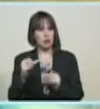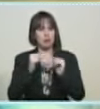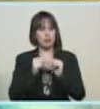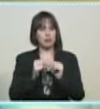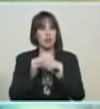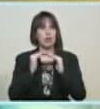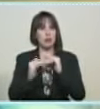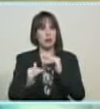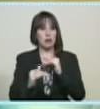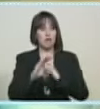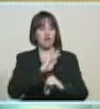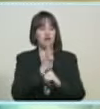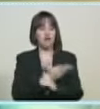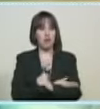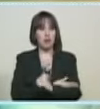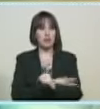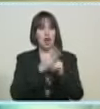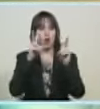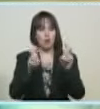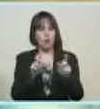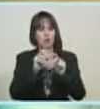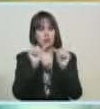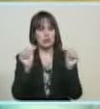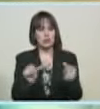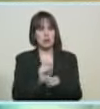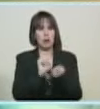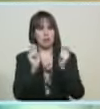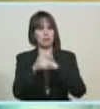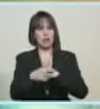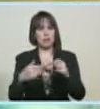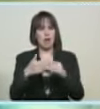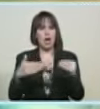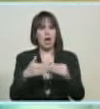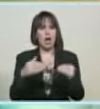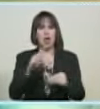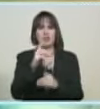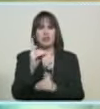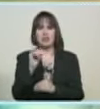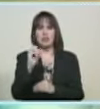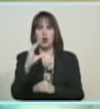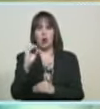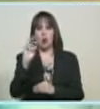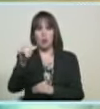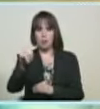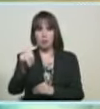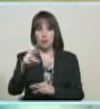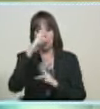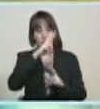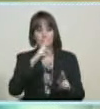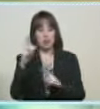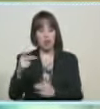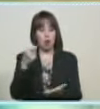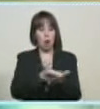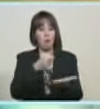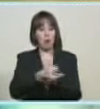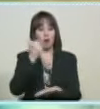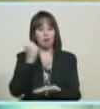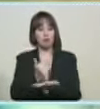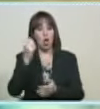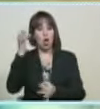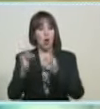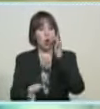y fortaleciendo el sistema nuevo cambiario con el dicom y bueno haciendo respetar los precios acordados